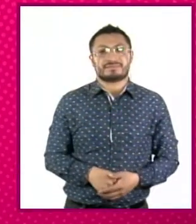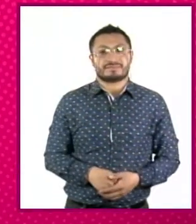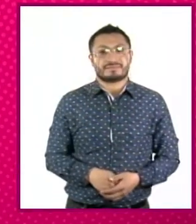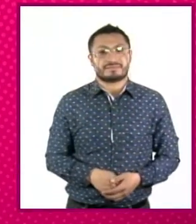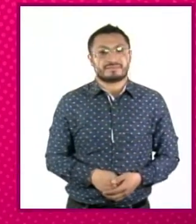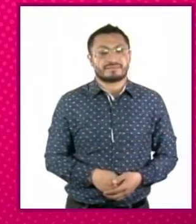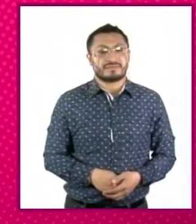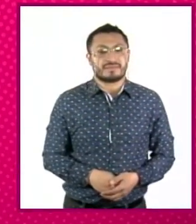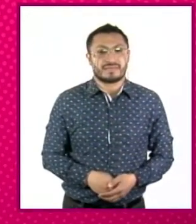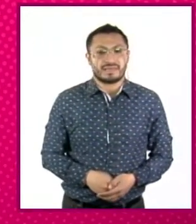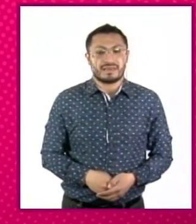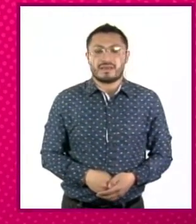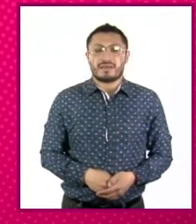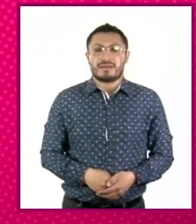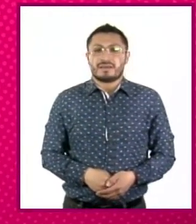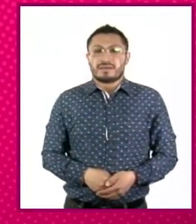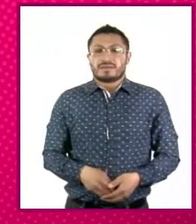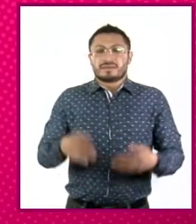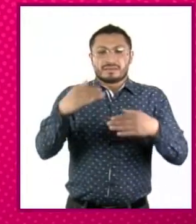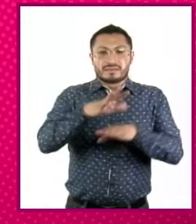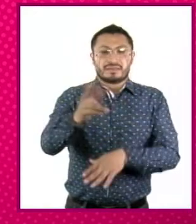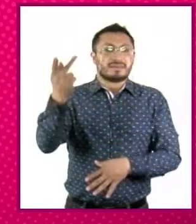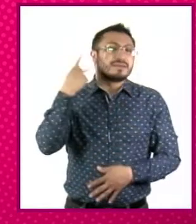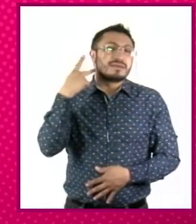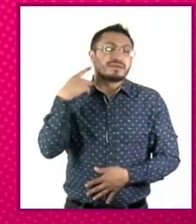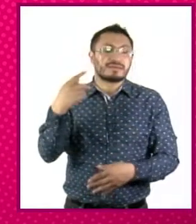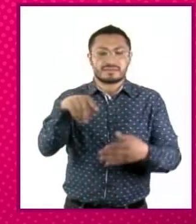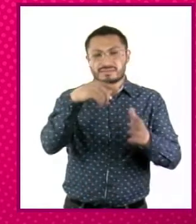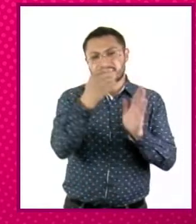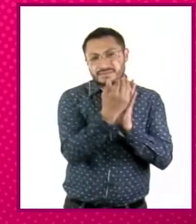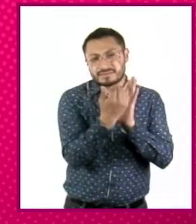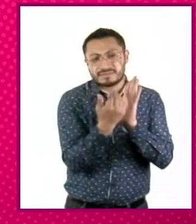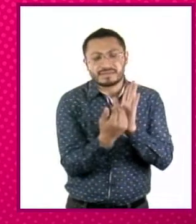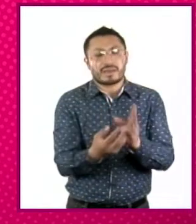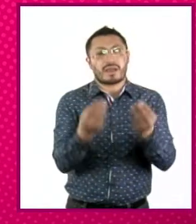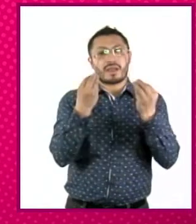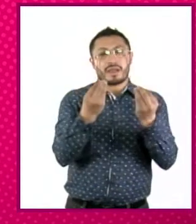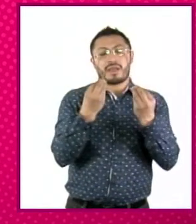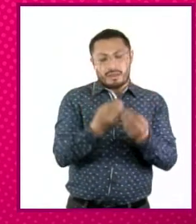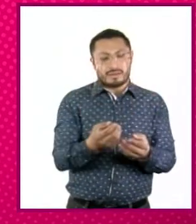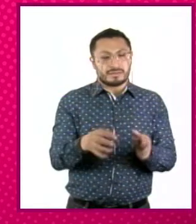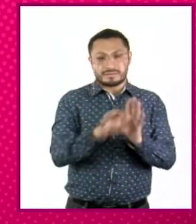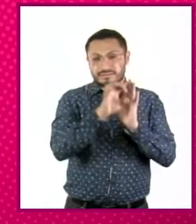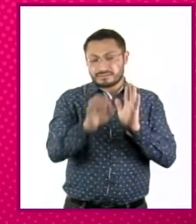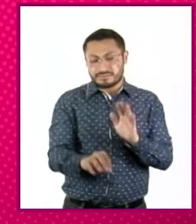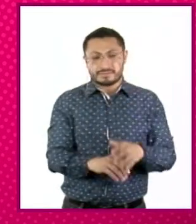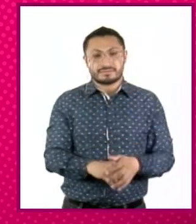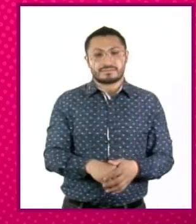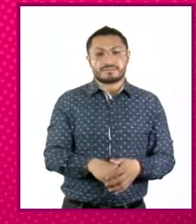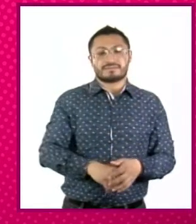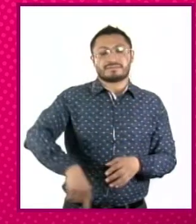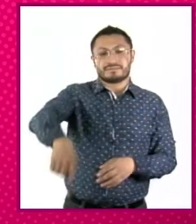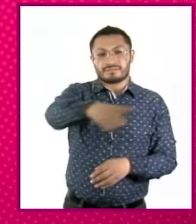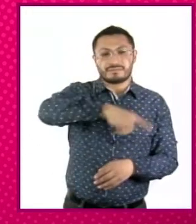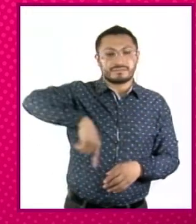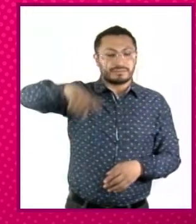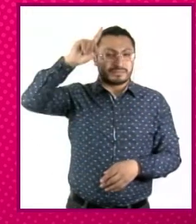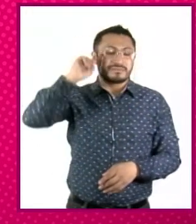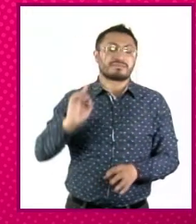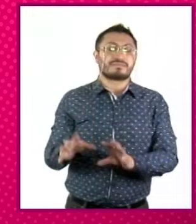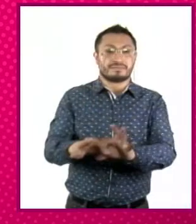Las implicaciones políticas de la declaración son varias. Primero, es poner a las mujeres en la escena